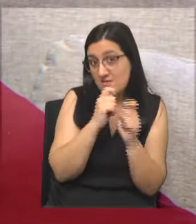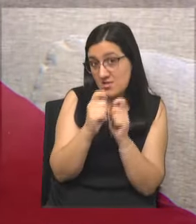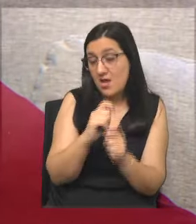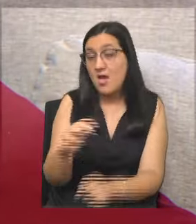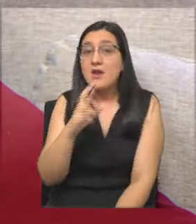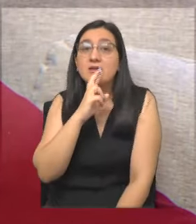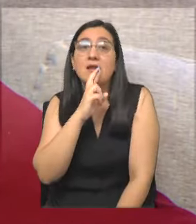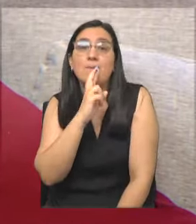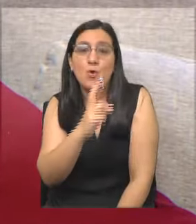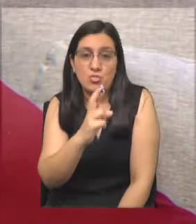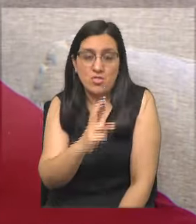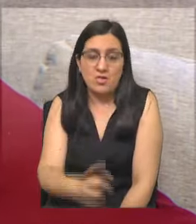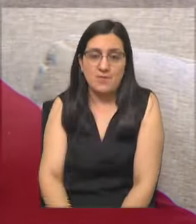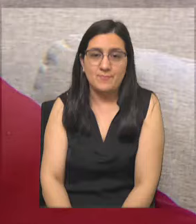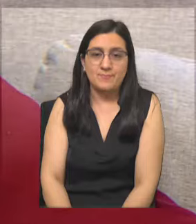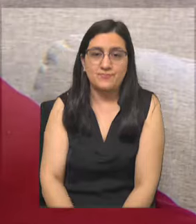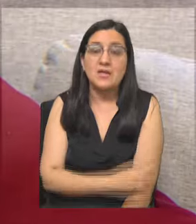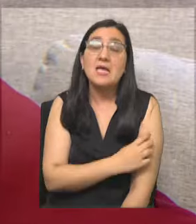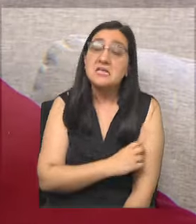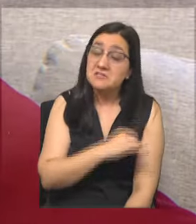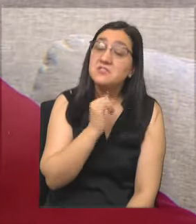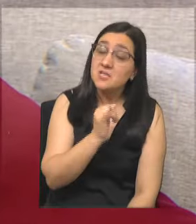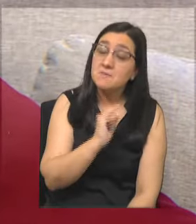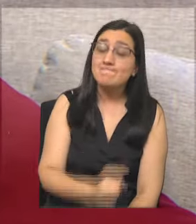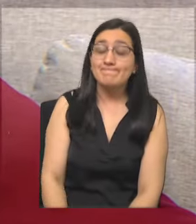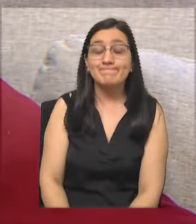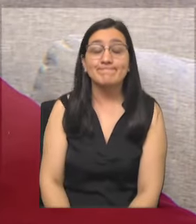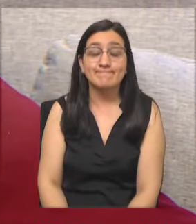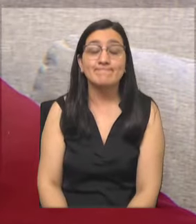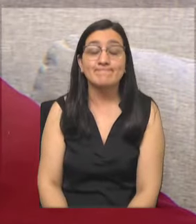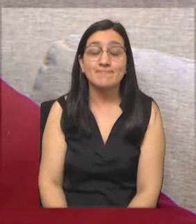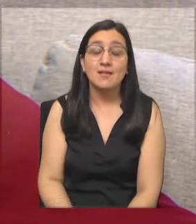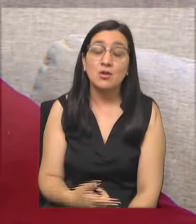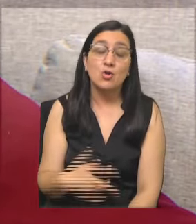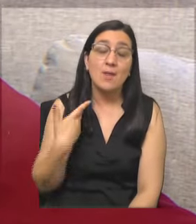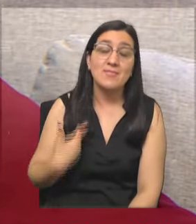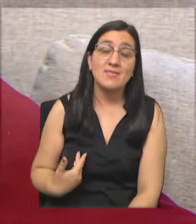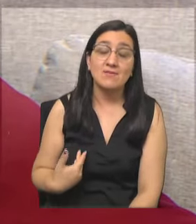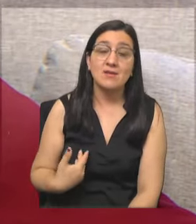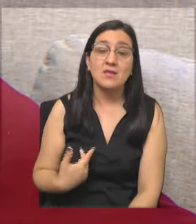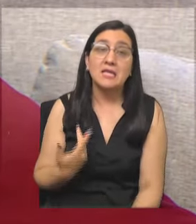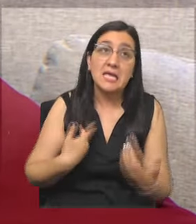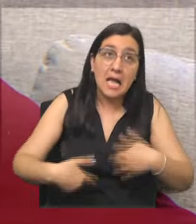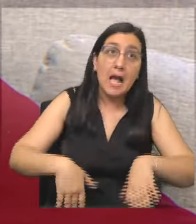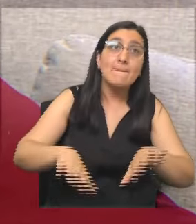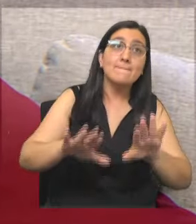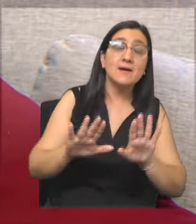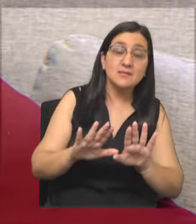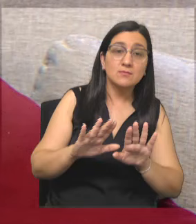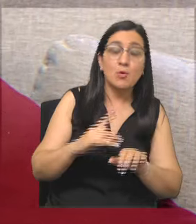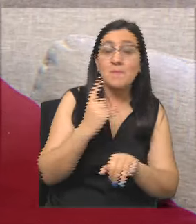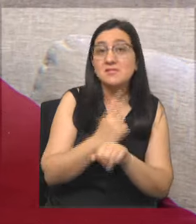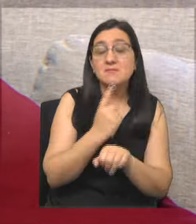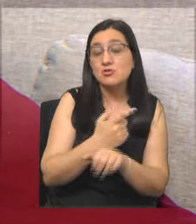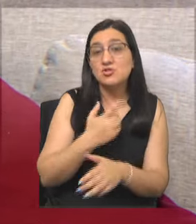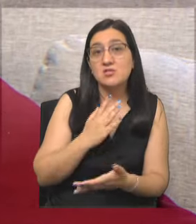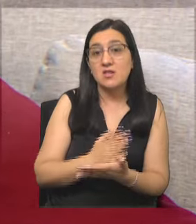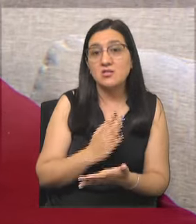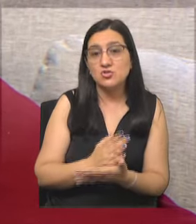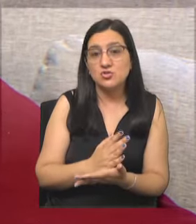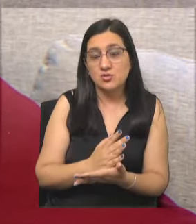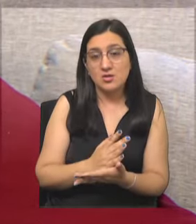sus redes sociales. Sí, dice ella. Lo triste es que, a lo mejor, por principios y derecho, y